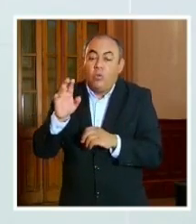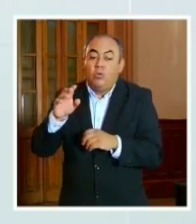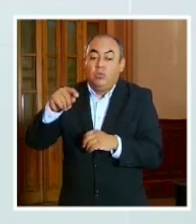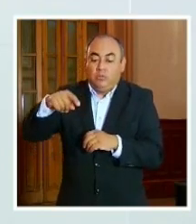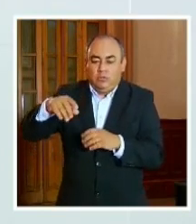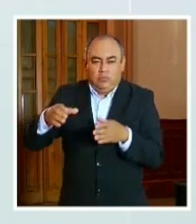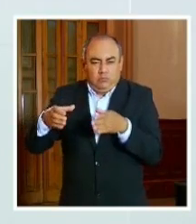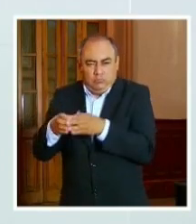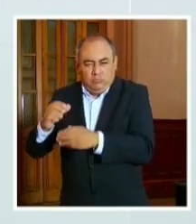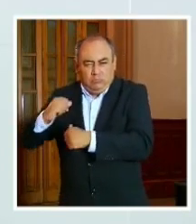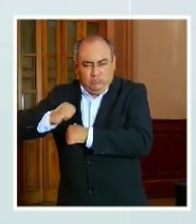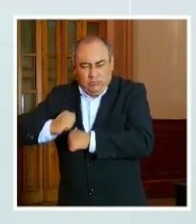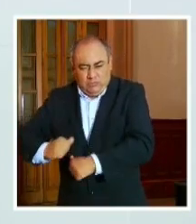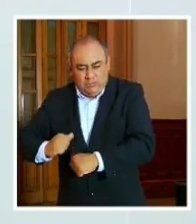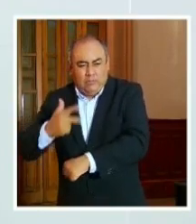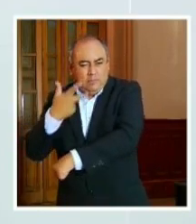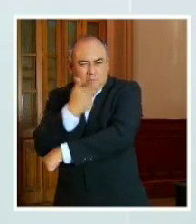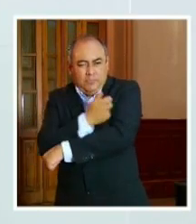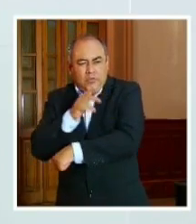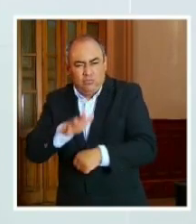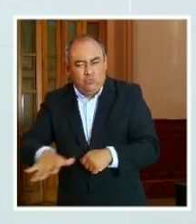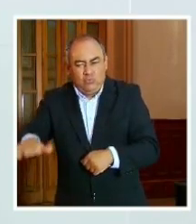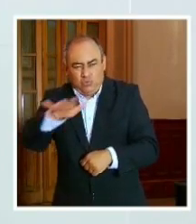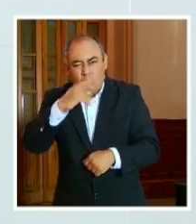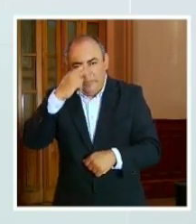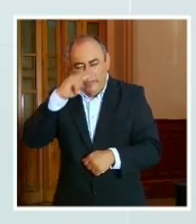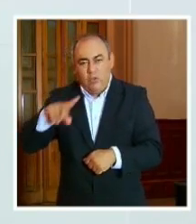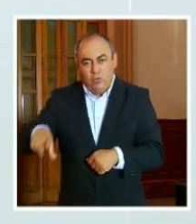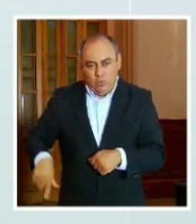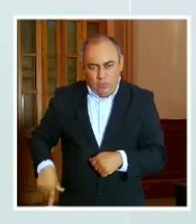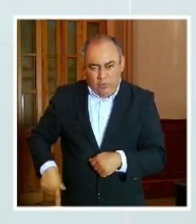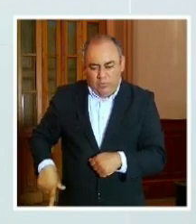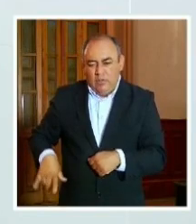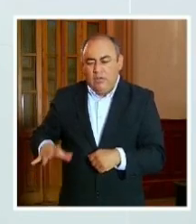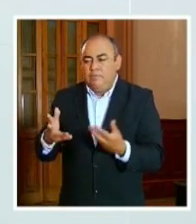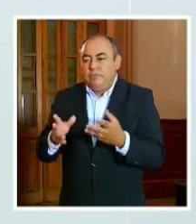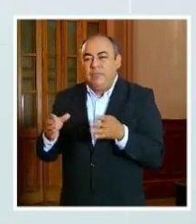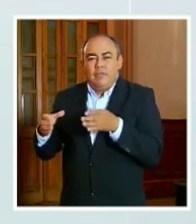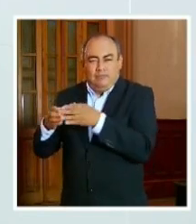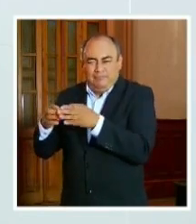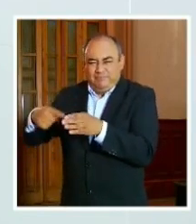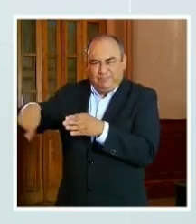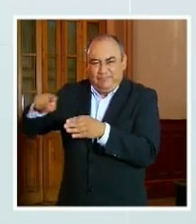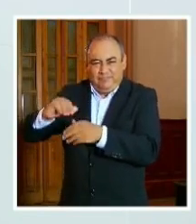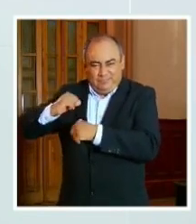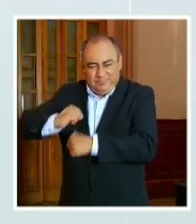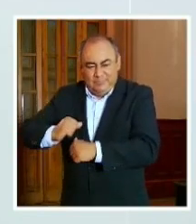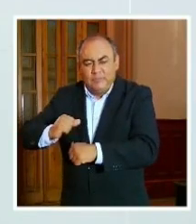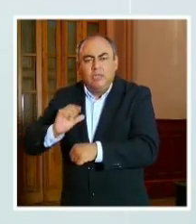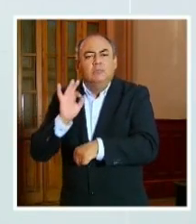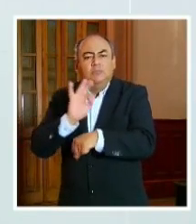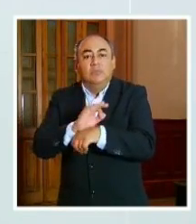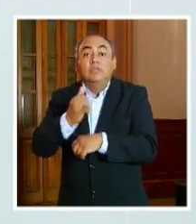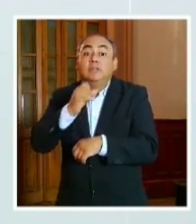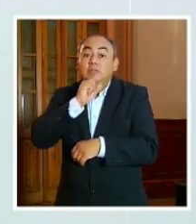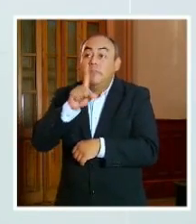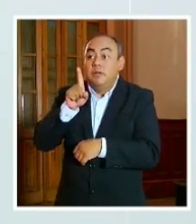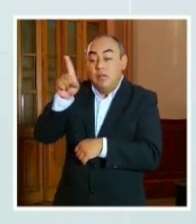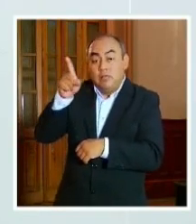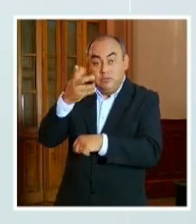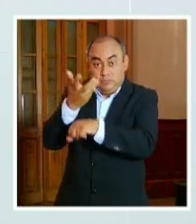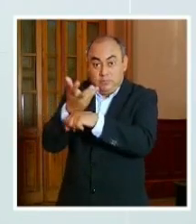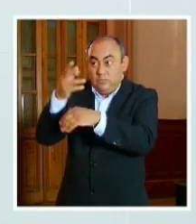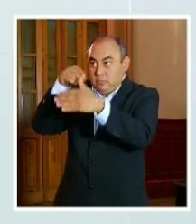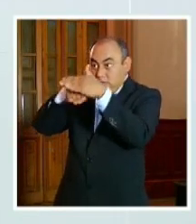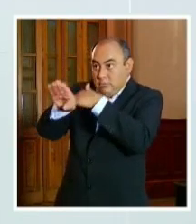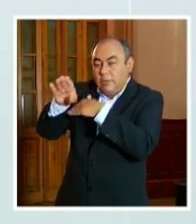Correcaminos. Estaremos coordinándonos con SEDENA, con la Secretaría del Bienestar y a través de la vacunación transfronteriza para